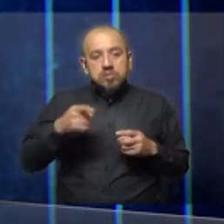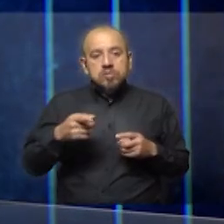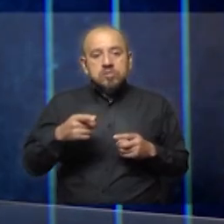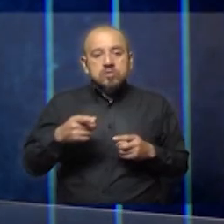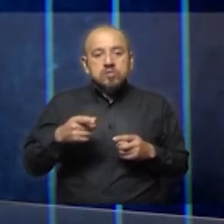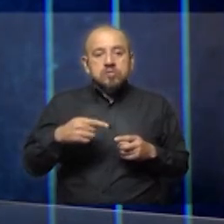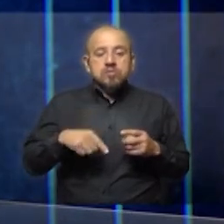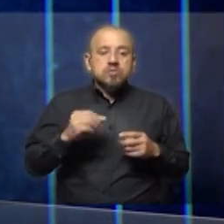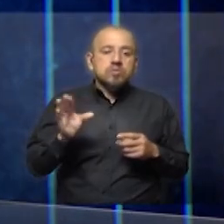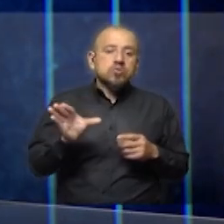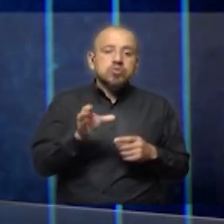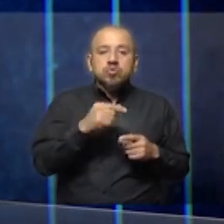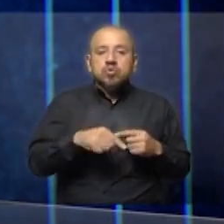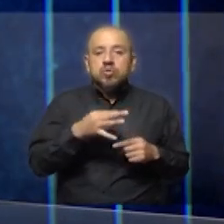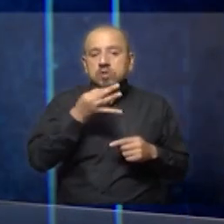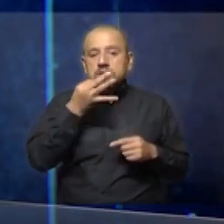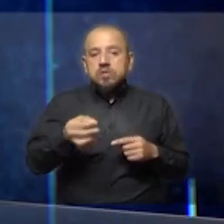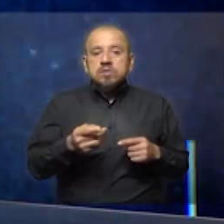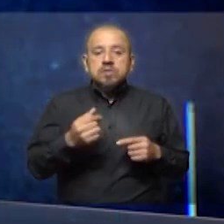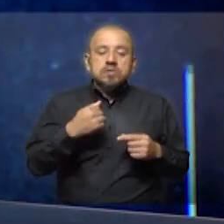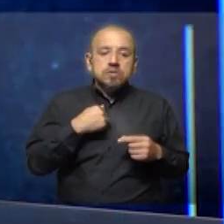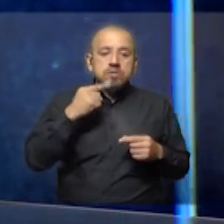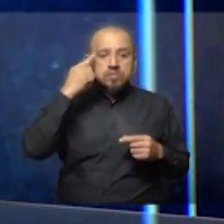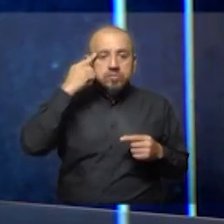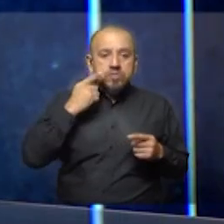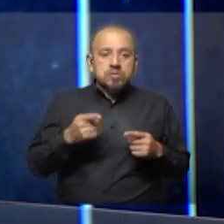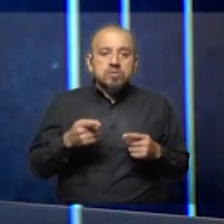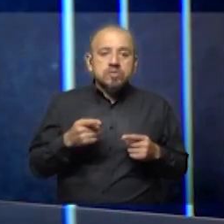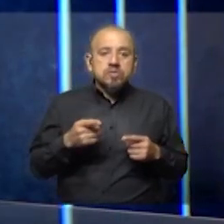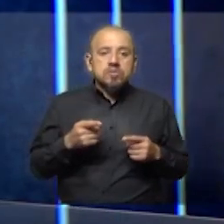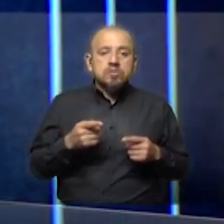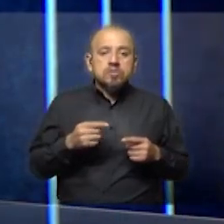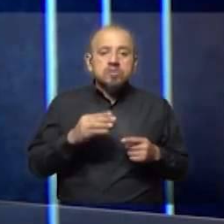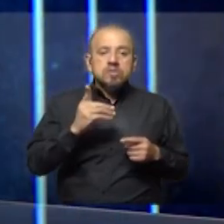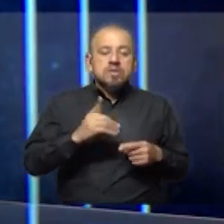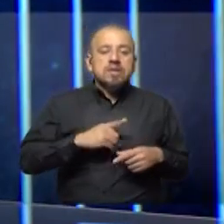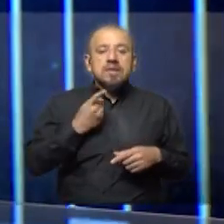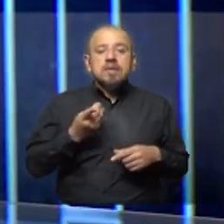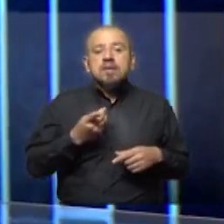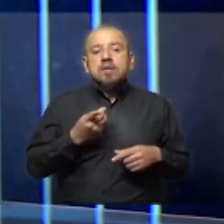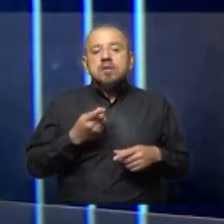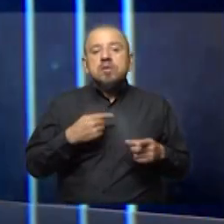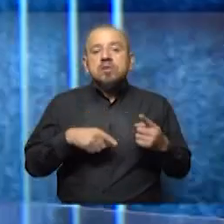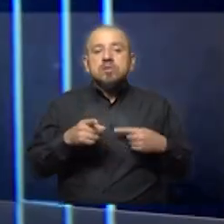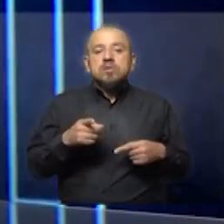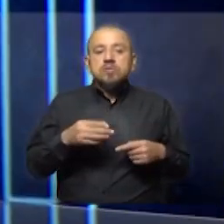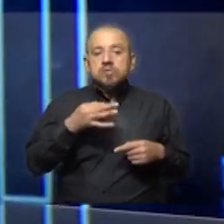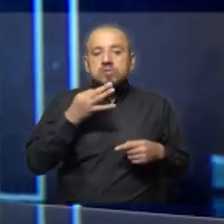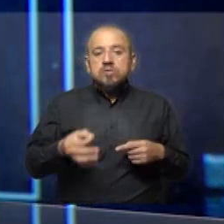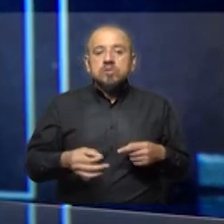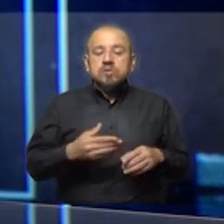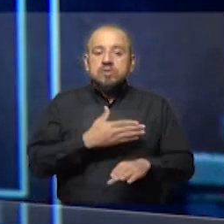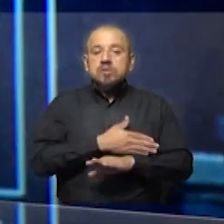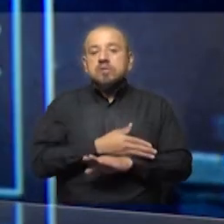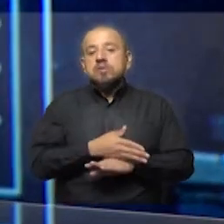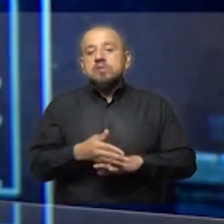todo el planteo no Y también me parece muy digno la manera en la cual él se refiere a las